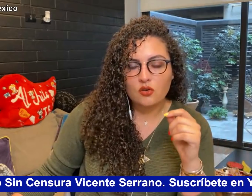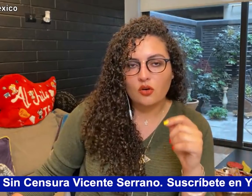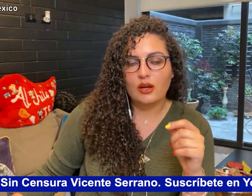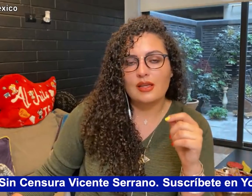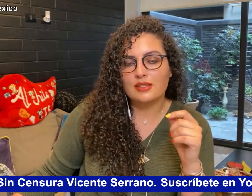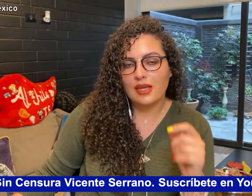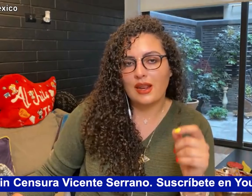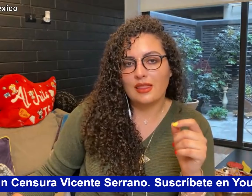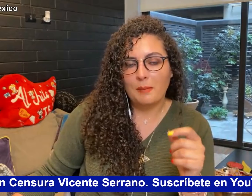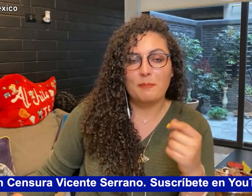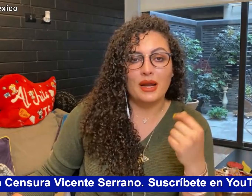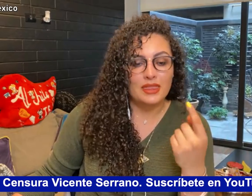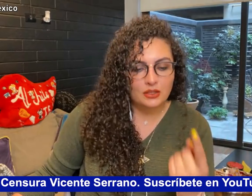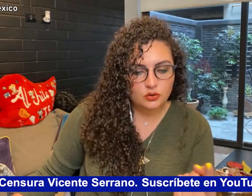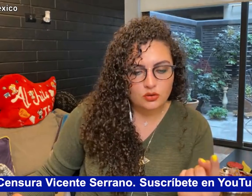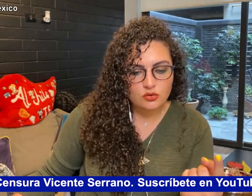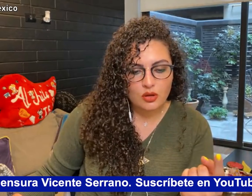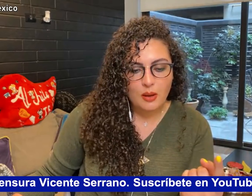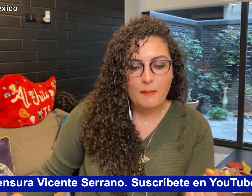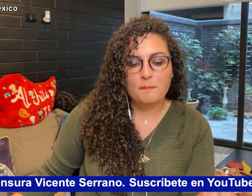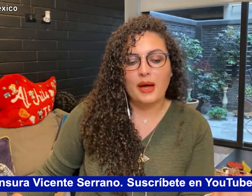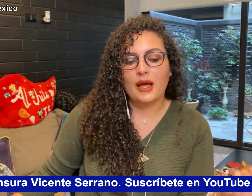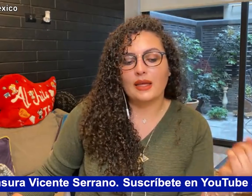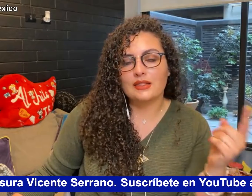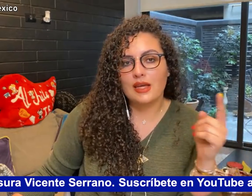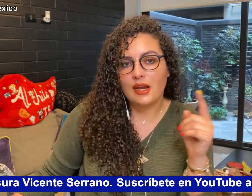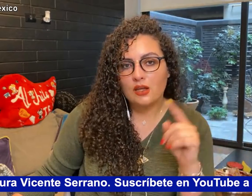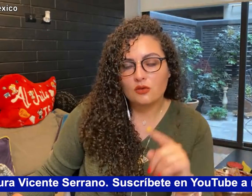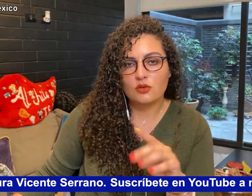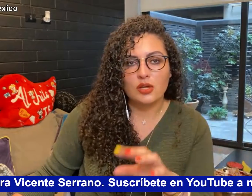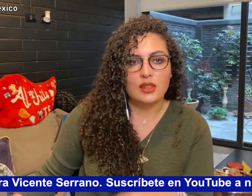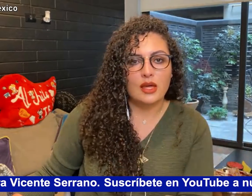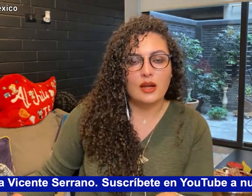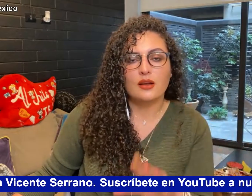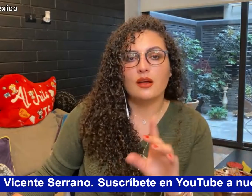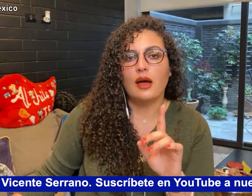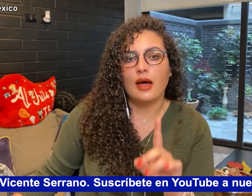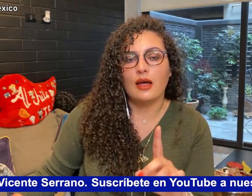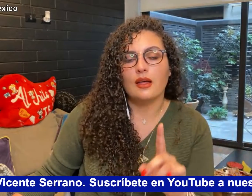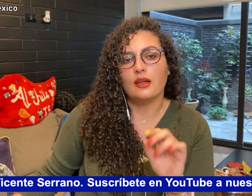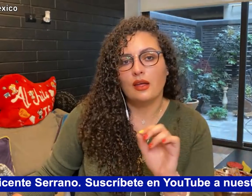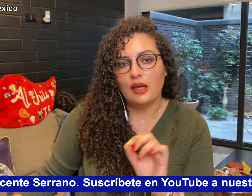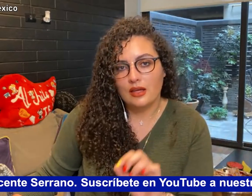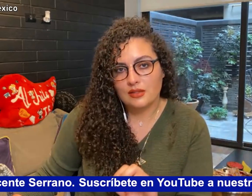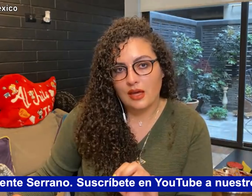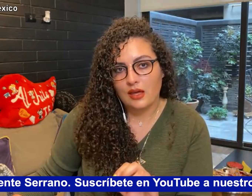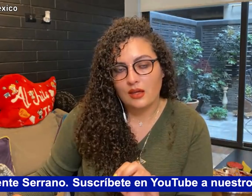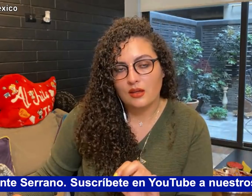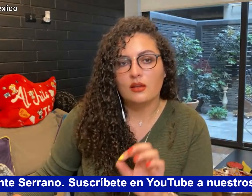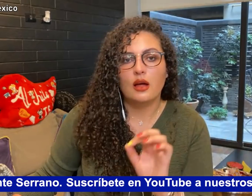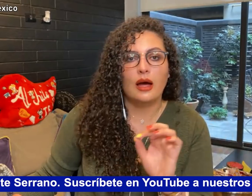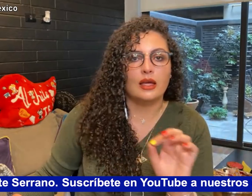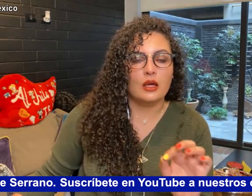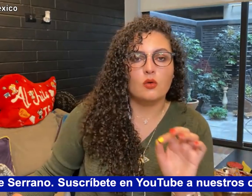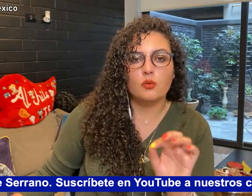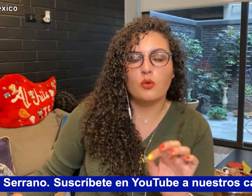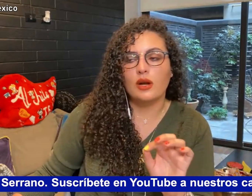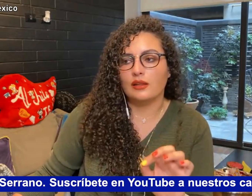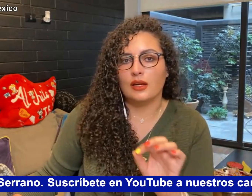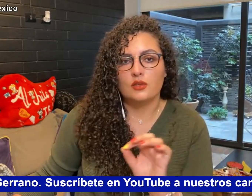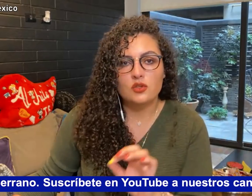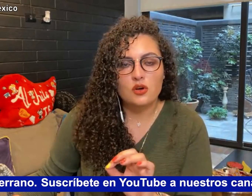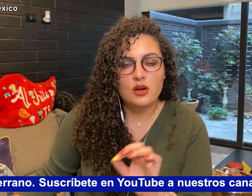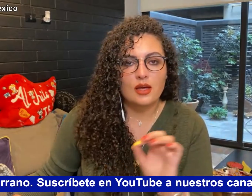presidente no les quiere dar pretextos para que sean ellos los que digan, ah, es que aquí hubo